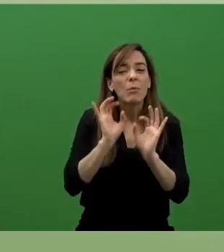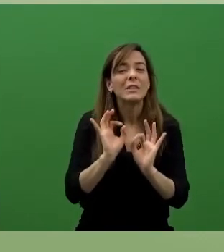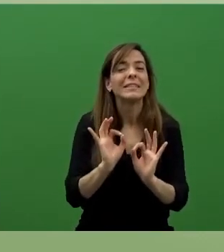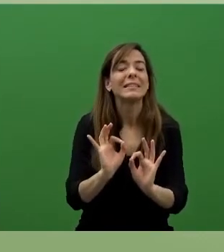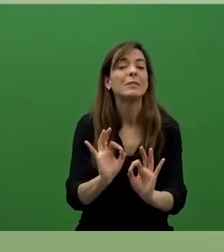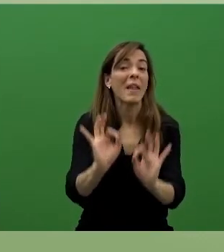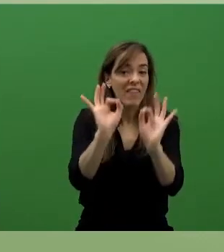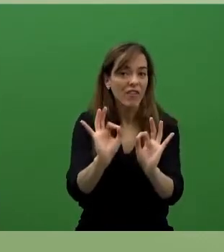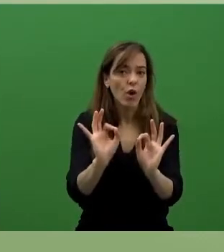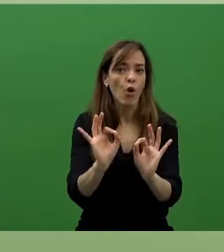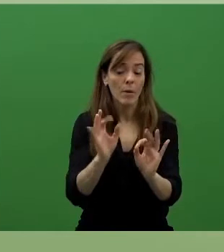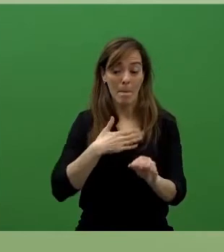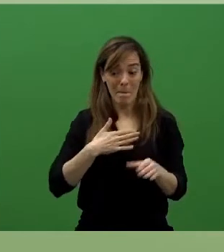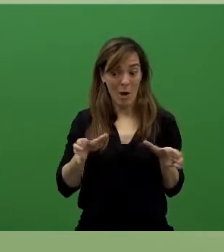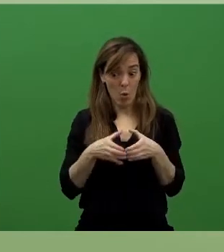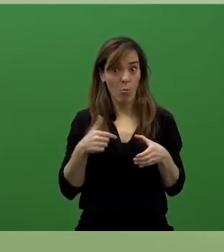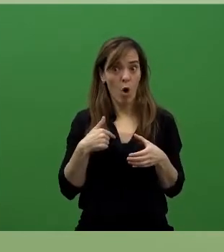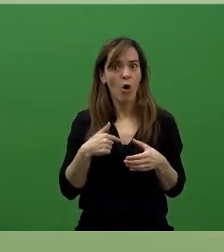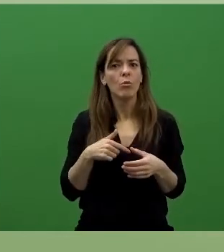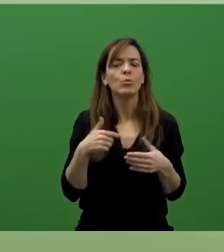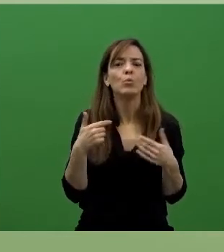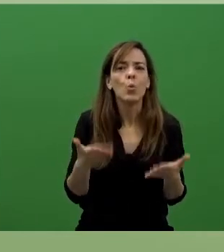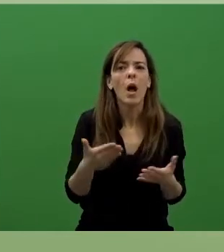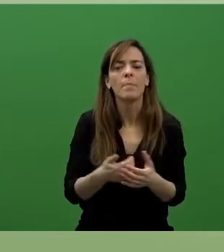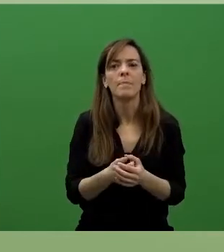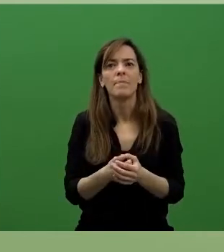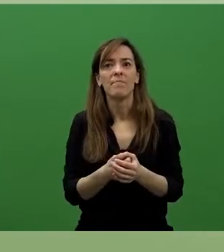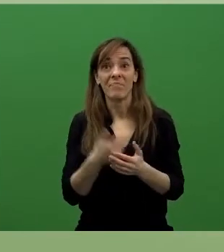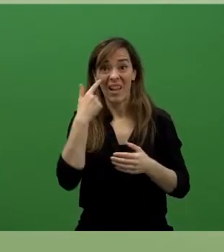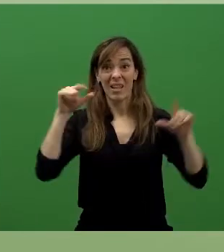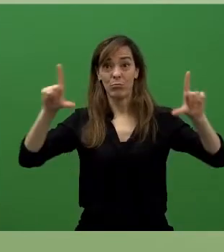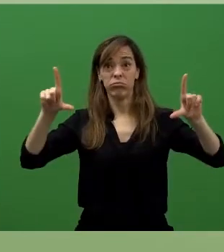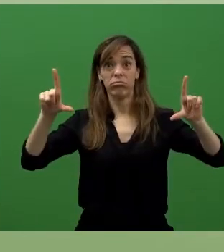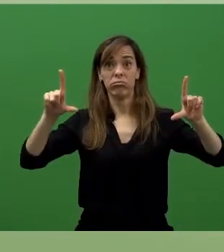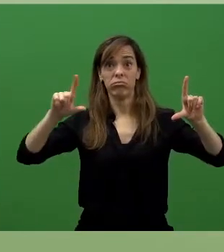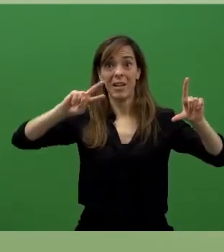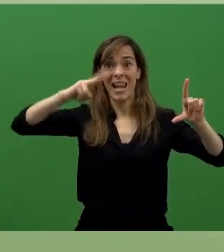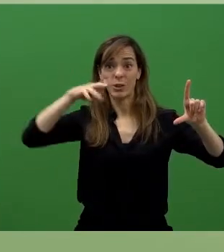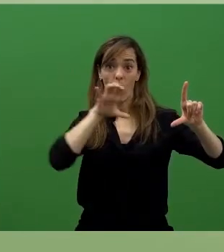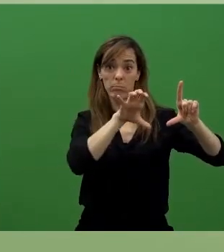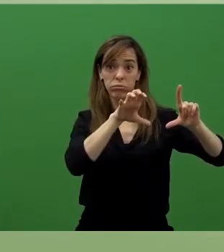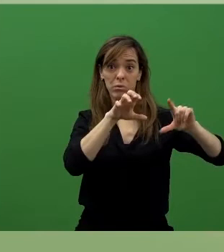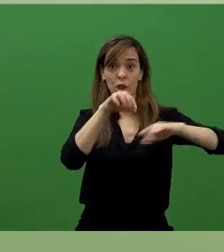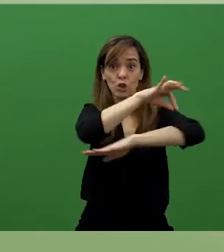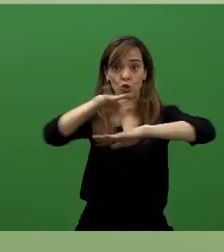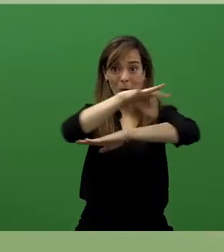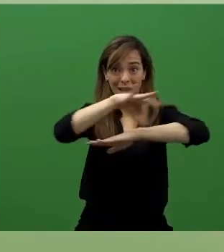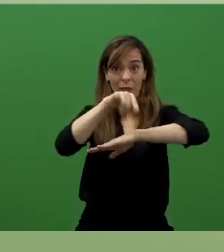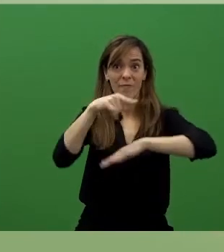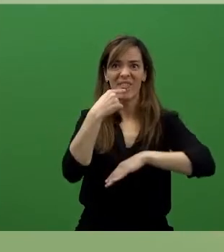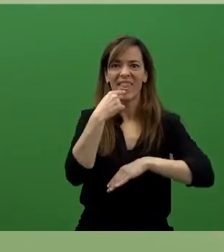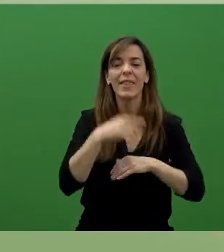más concretamente en mi grupo, es el desarrollo, está subrayado aquí en la segunda parte de la diapositiva, es